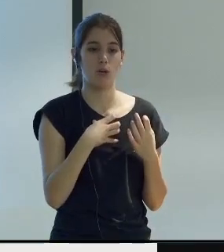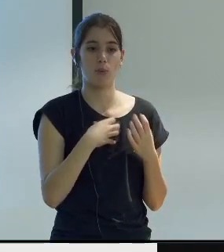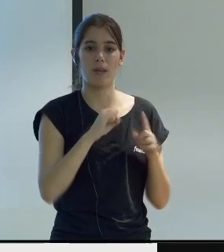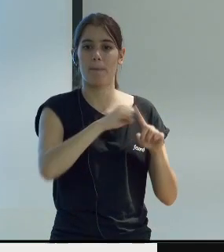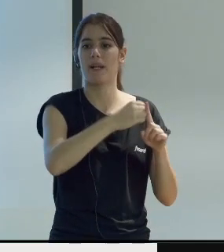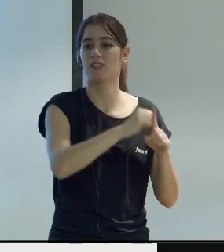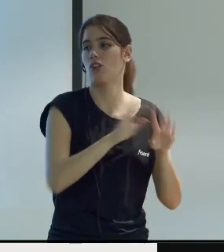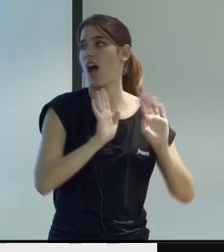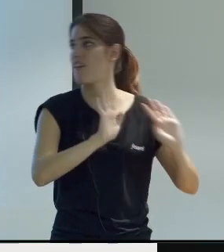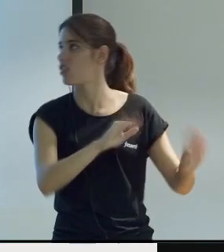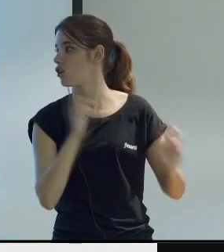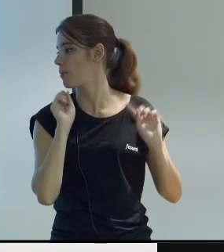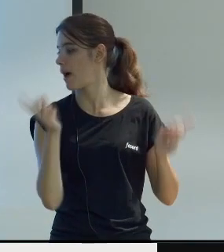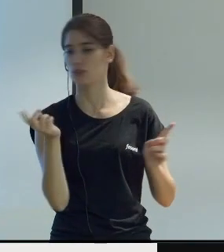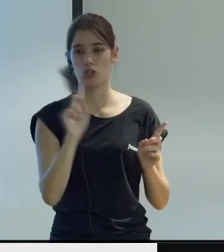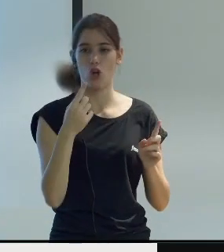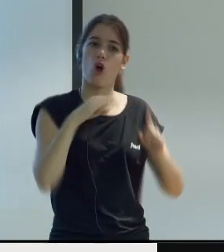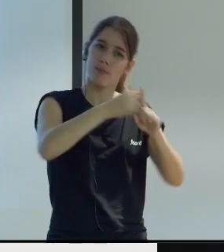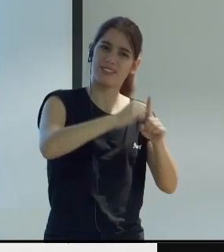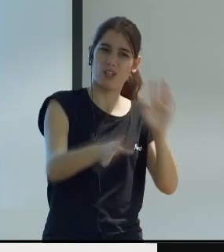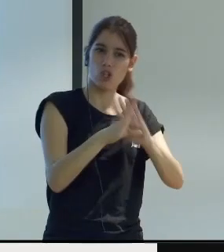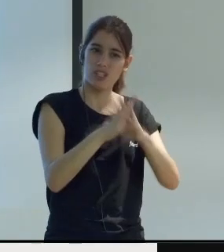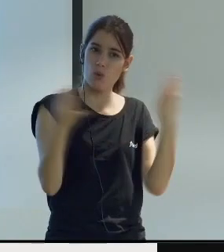a los estamentos políticos.